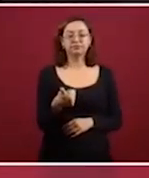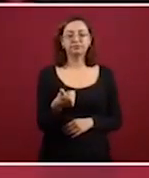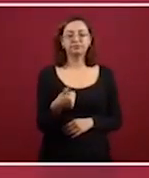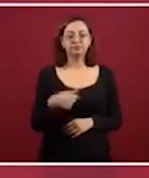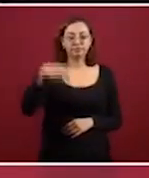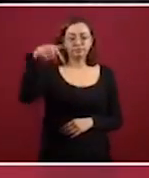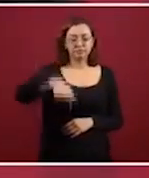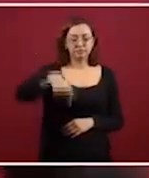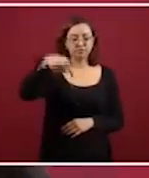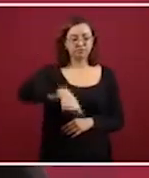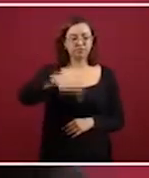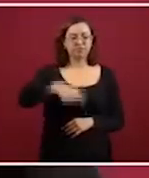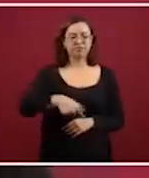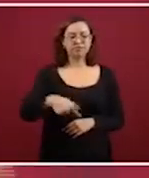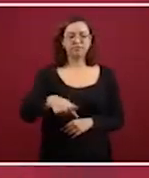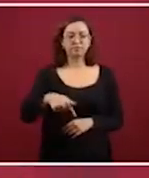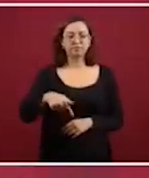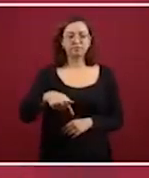aquí,